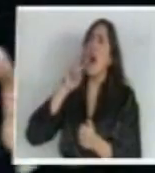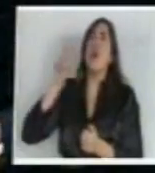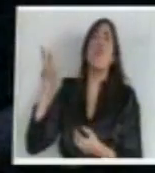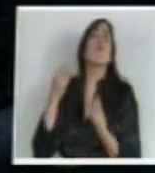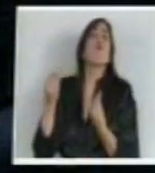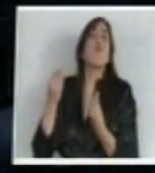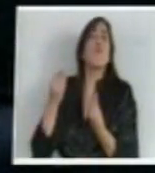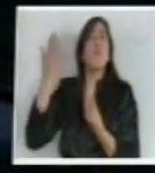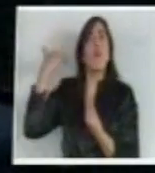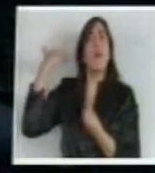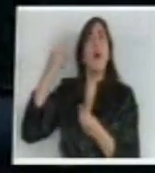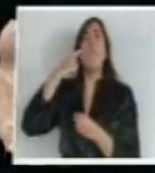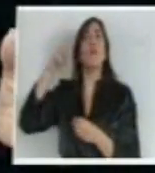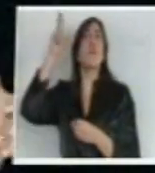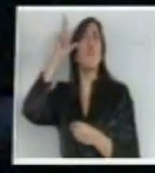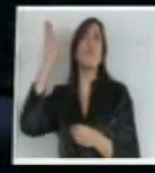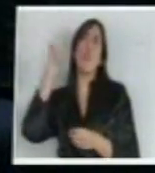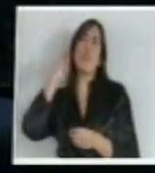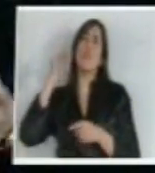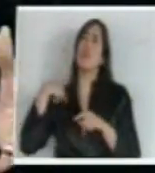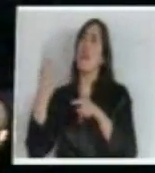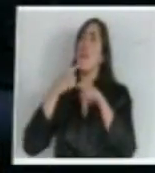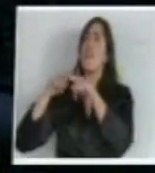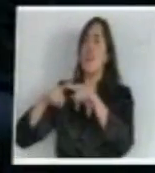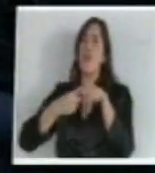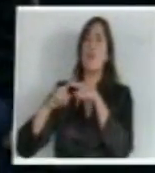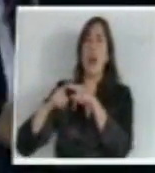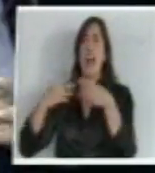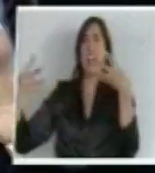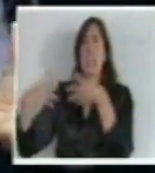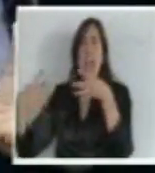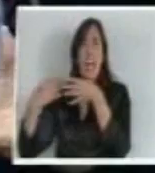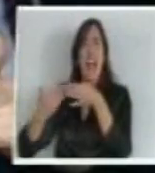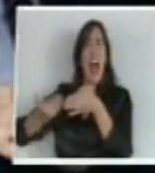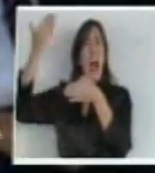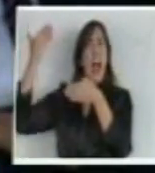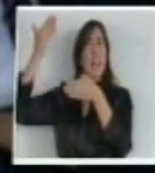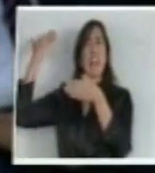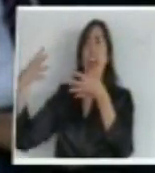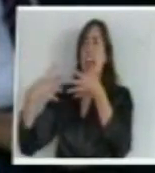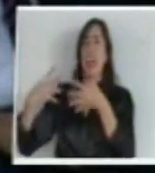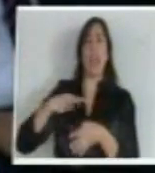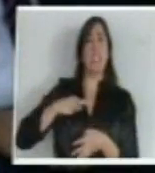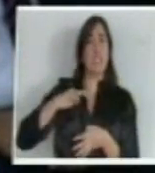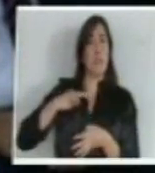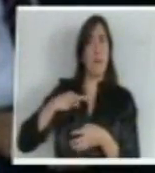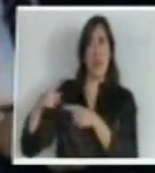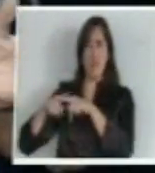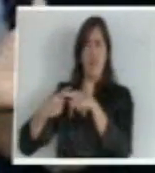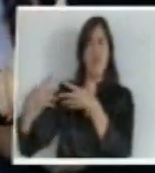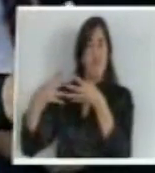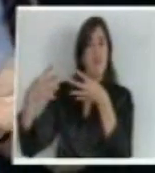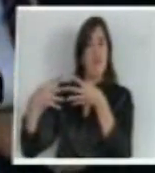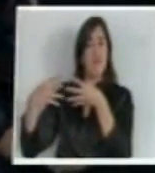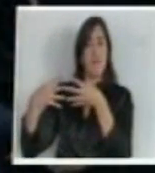debatimos durante años en la anarquía, en las guerras intestinas, en las guerras civiles, lo que